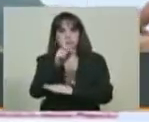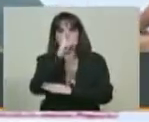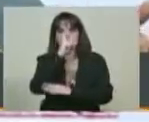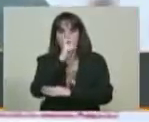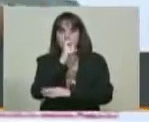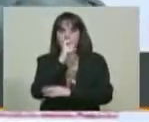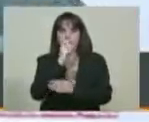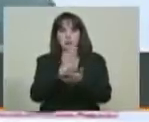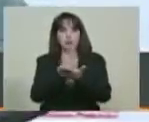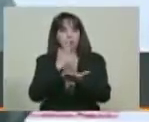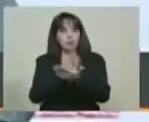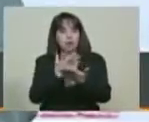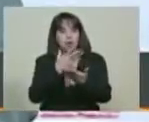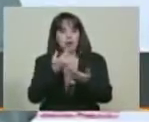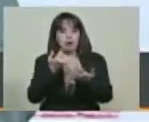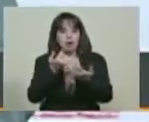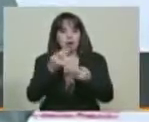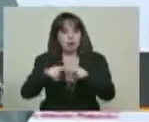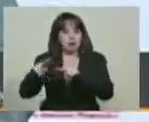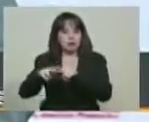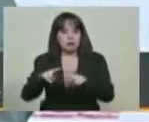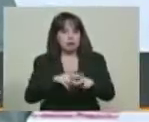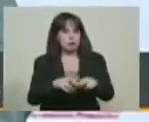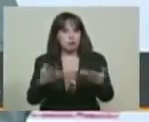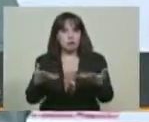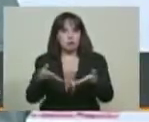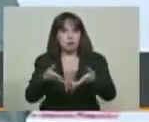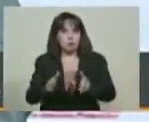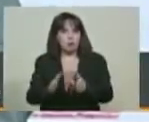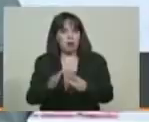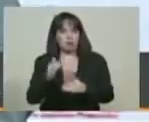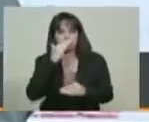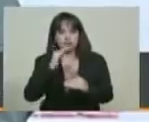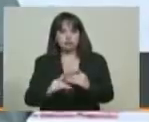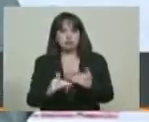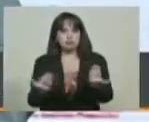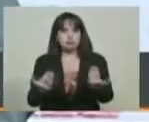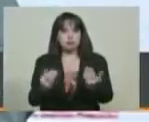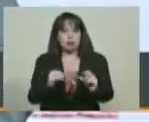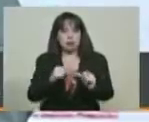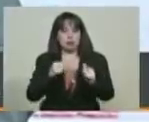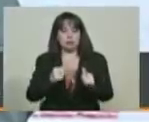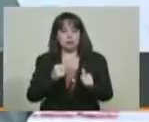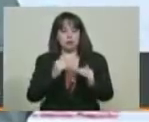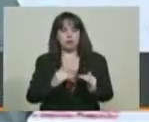Todavía era niño. Era niño y empezaba a ser hombre.